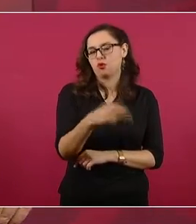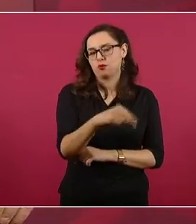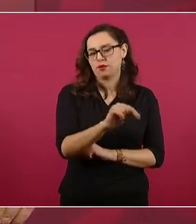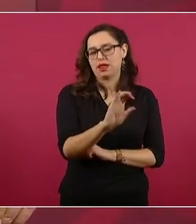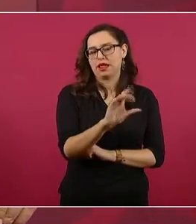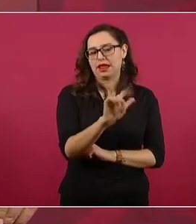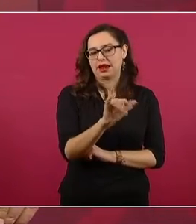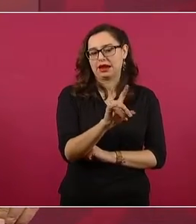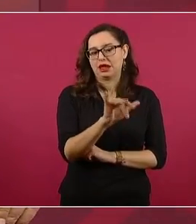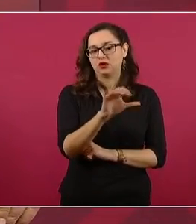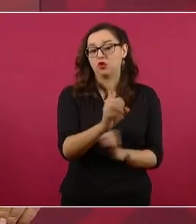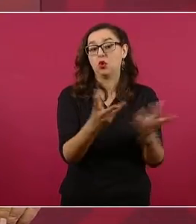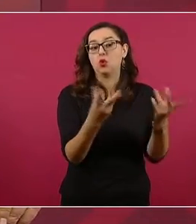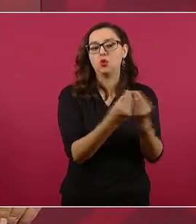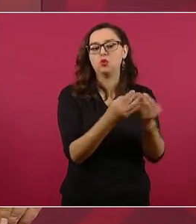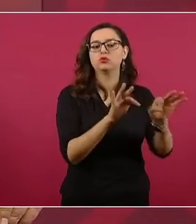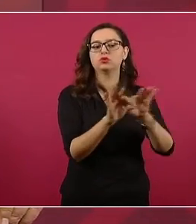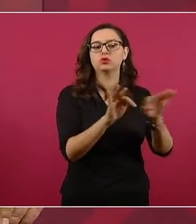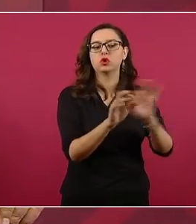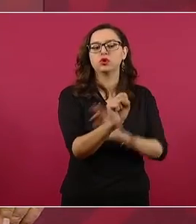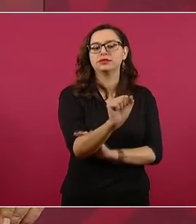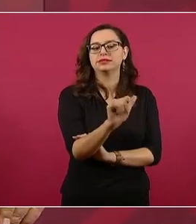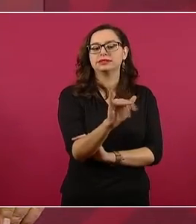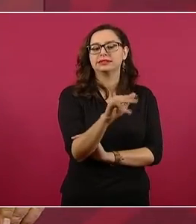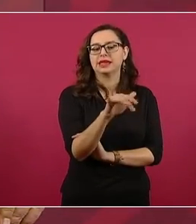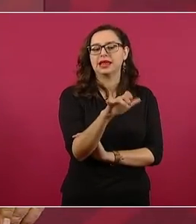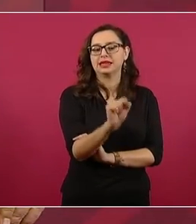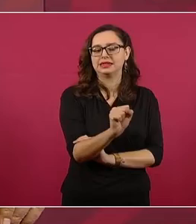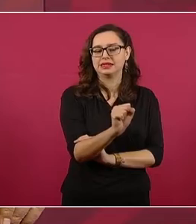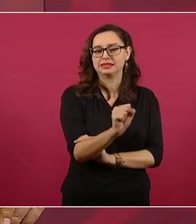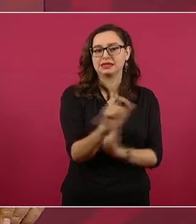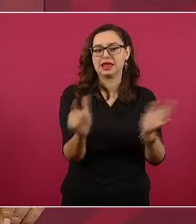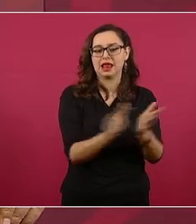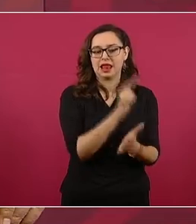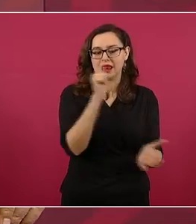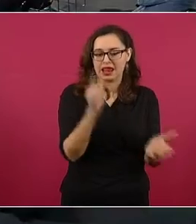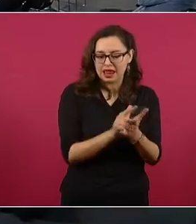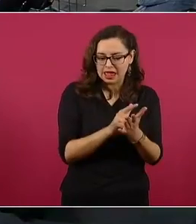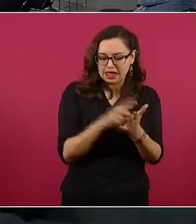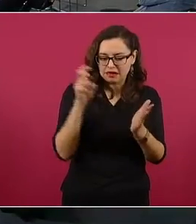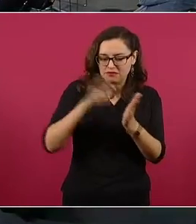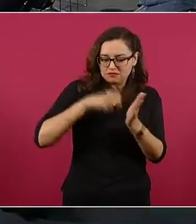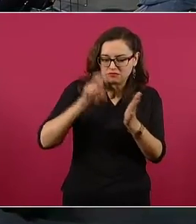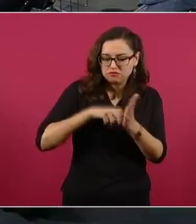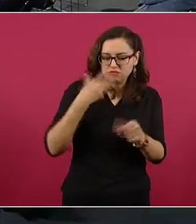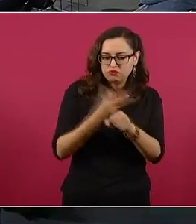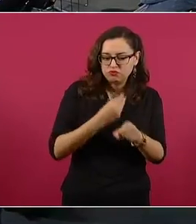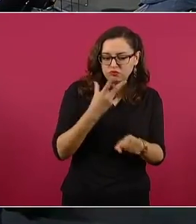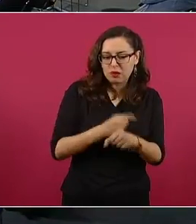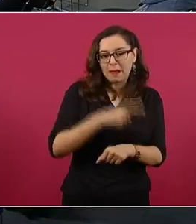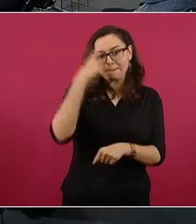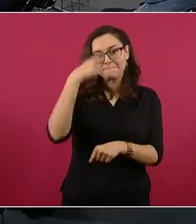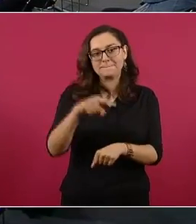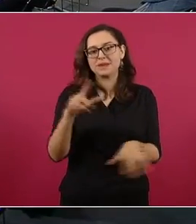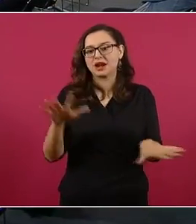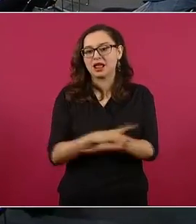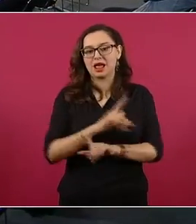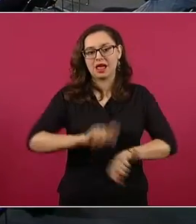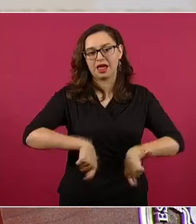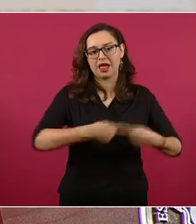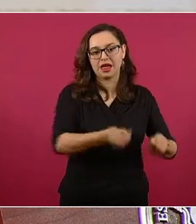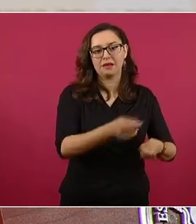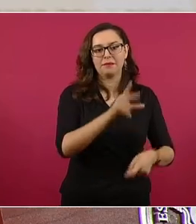para iniciar la entrega de las concesiones a las empresas particulares eléctricas.